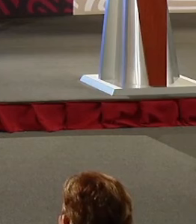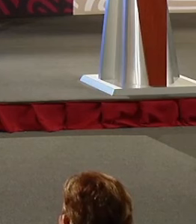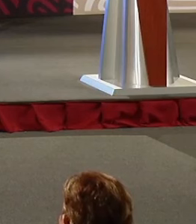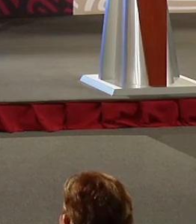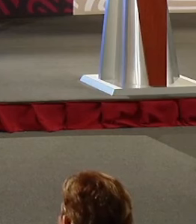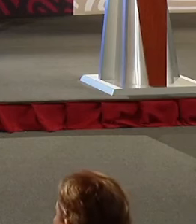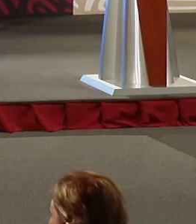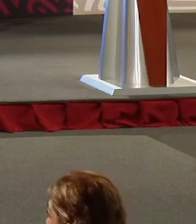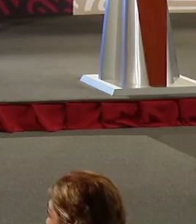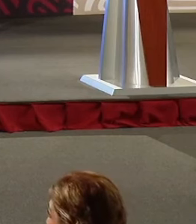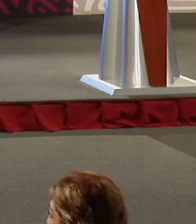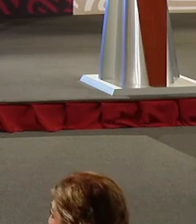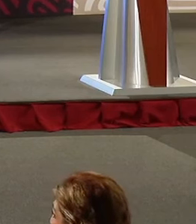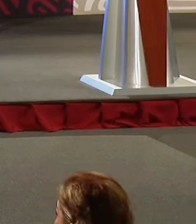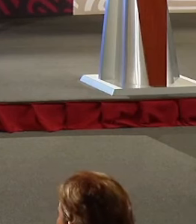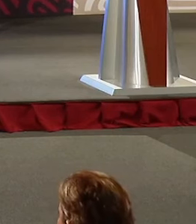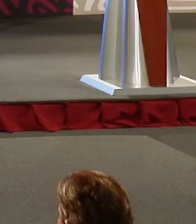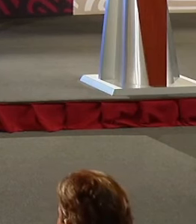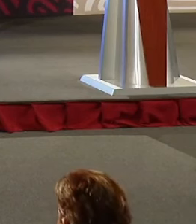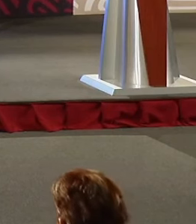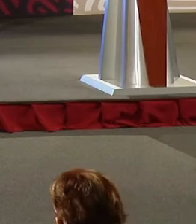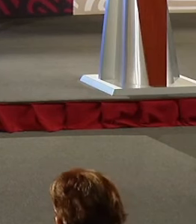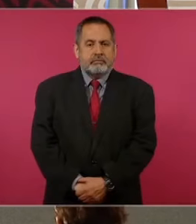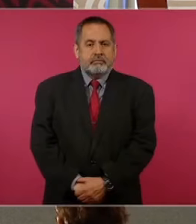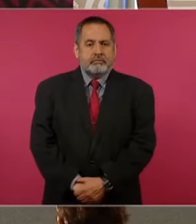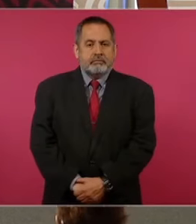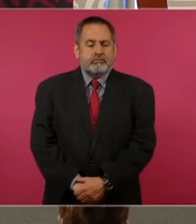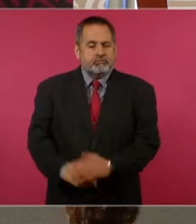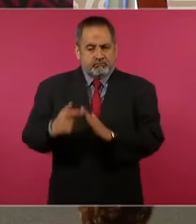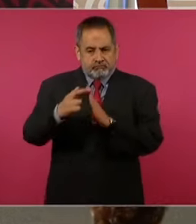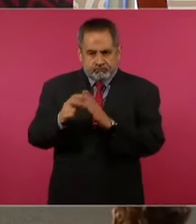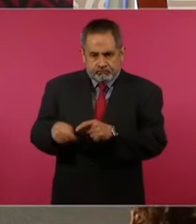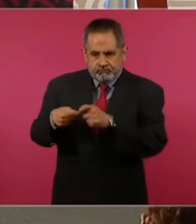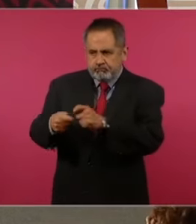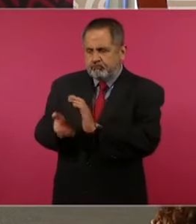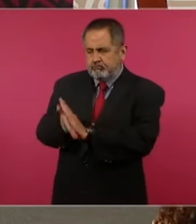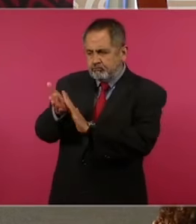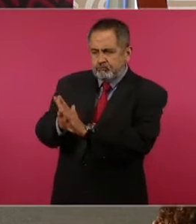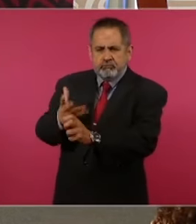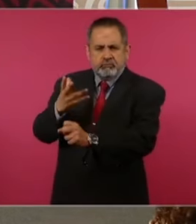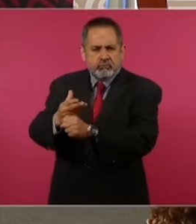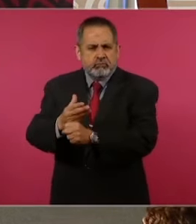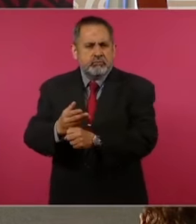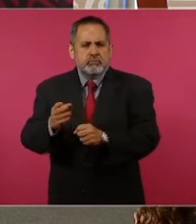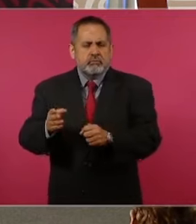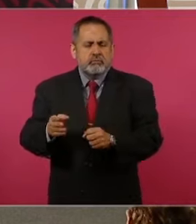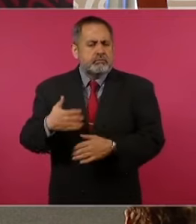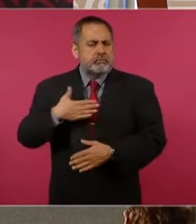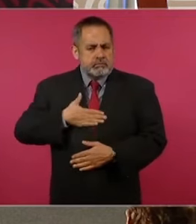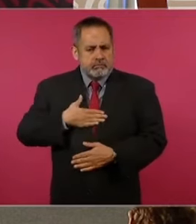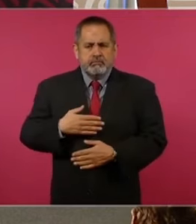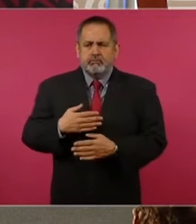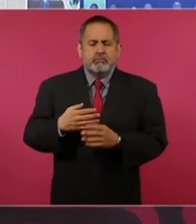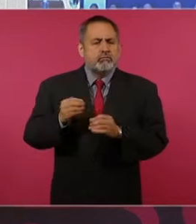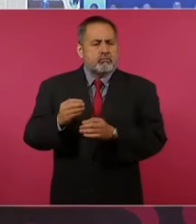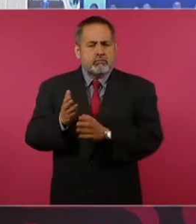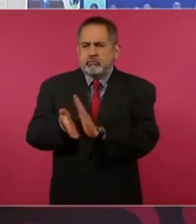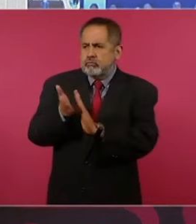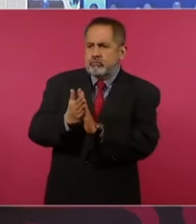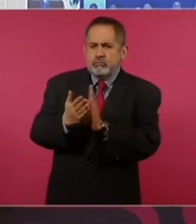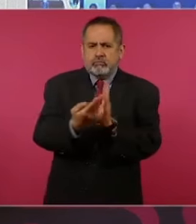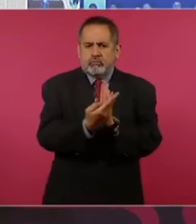de infraestructura, infraestructura a veces tan básica como impermeabilizaciones, baños, bardas, cercos perimetrales, también